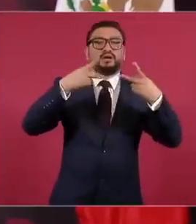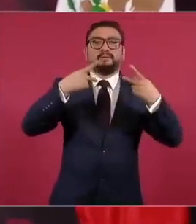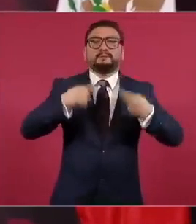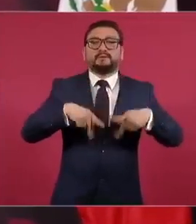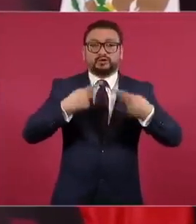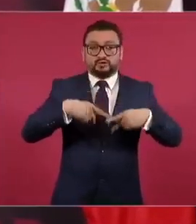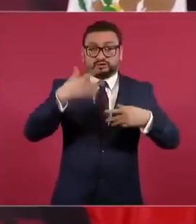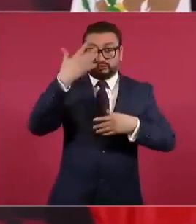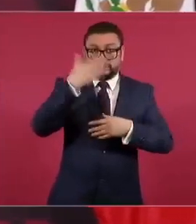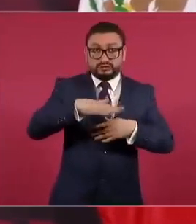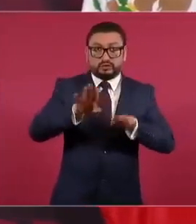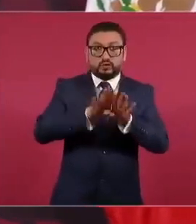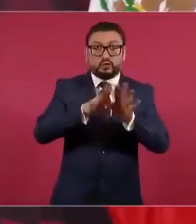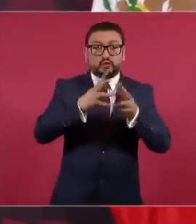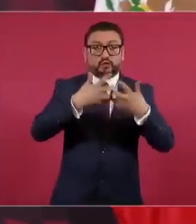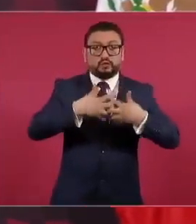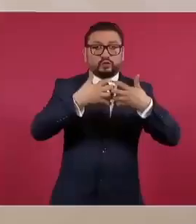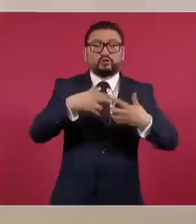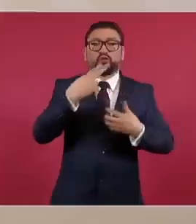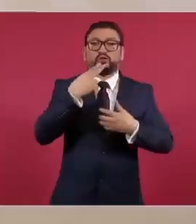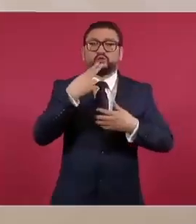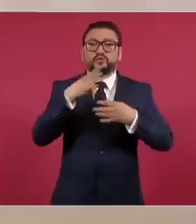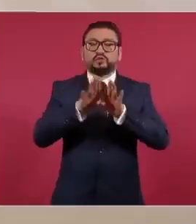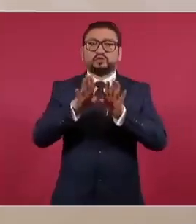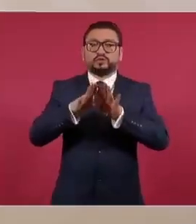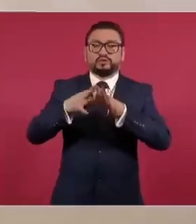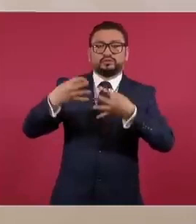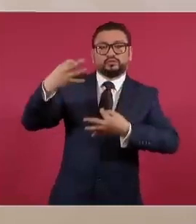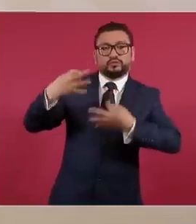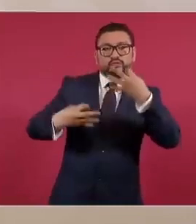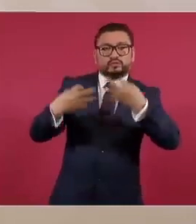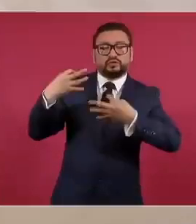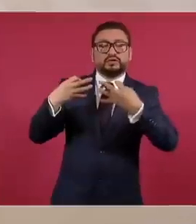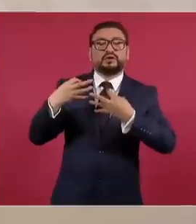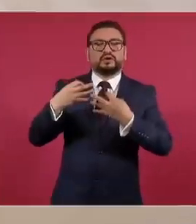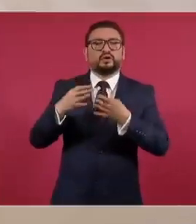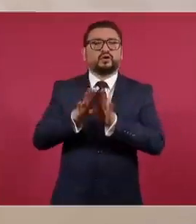funciona el Poder Legislativo.